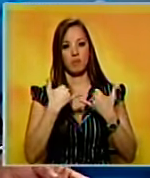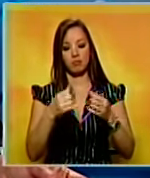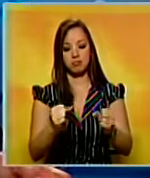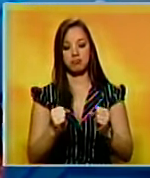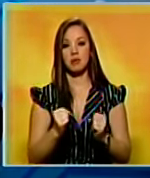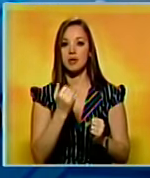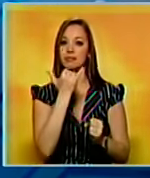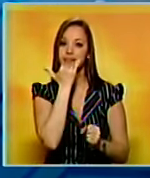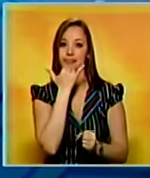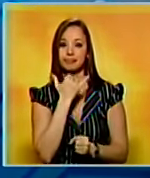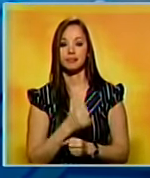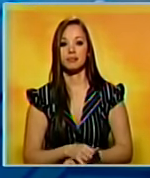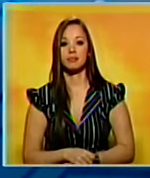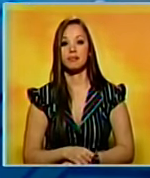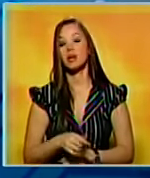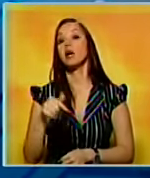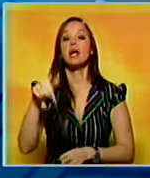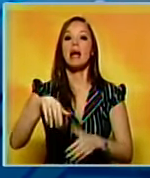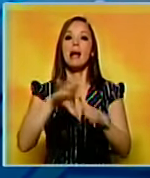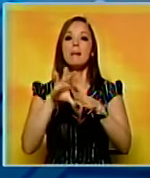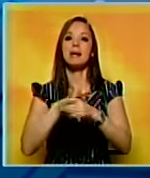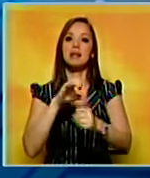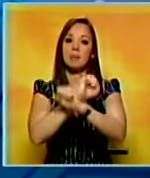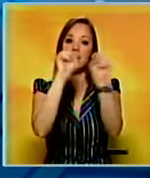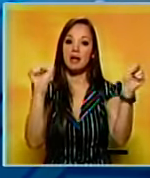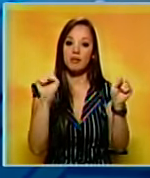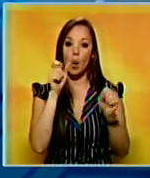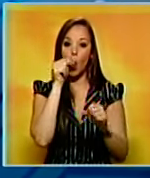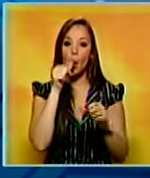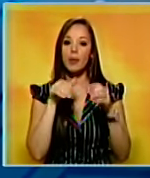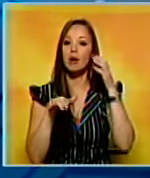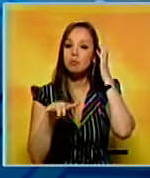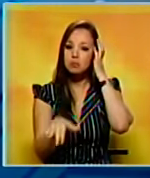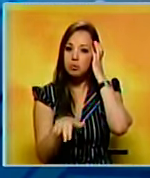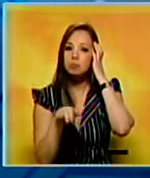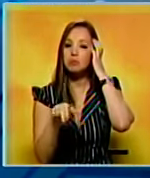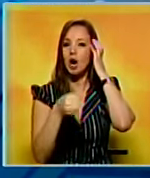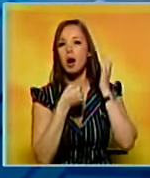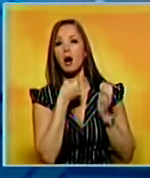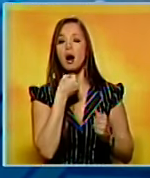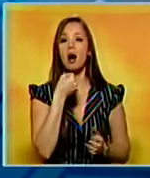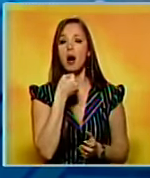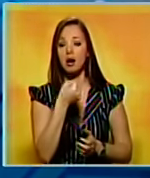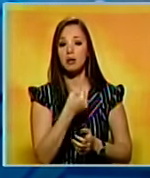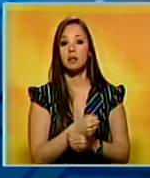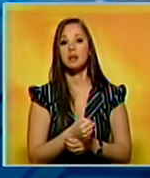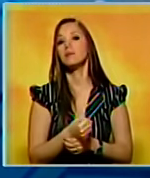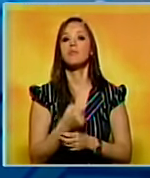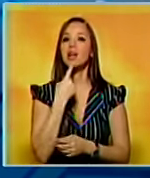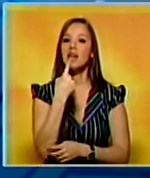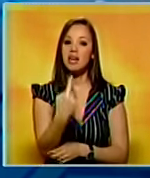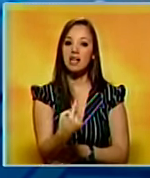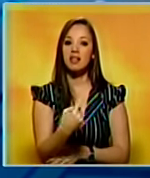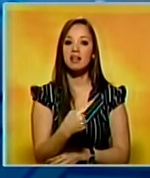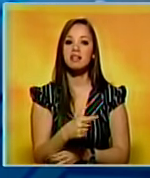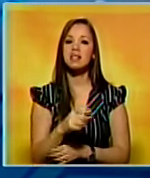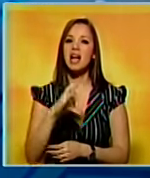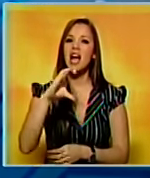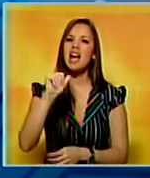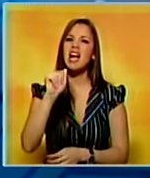en horas de la mañana de este martes se conoció que el cantante de rap y hip hop tyron José González conocido como